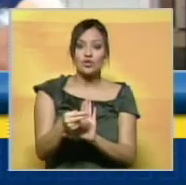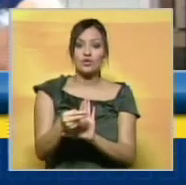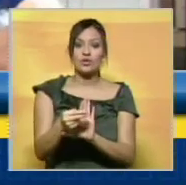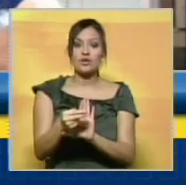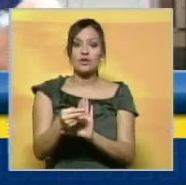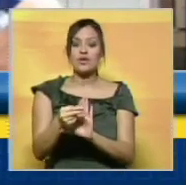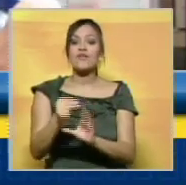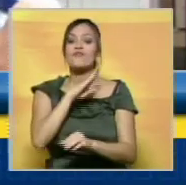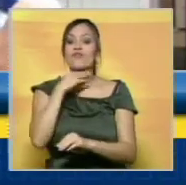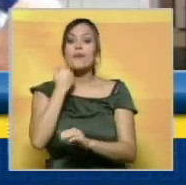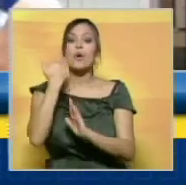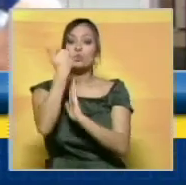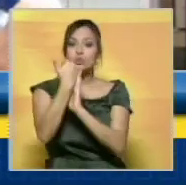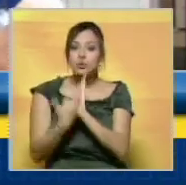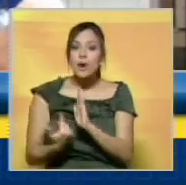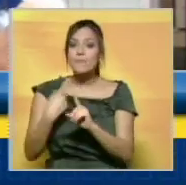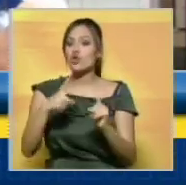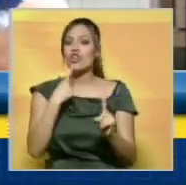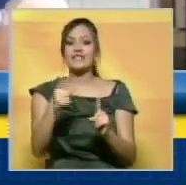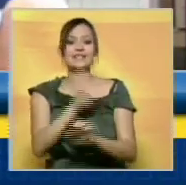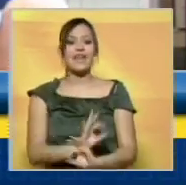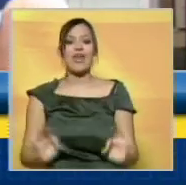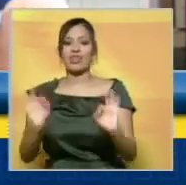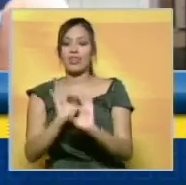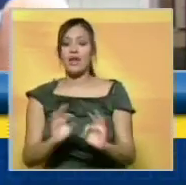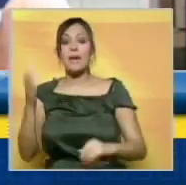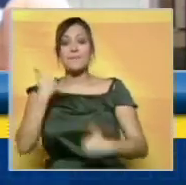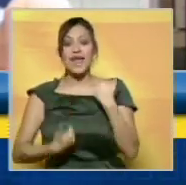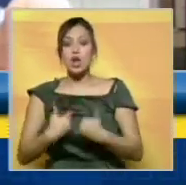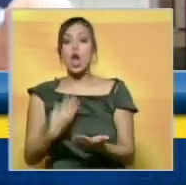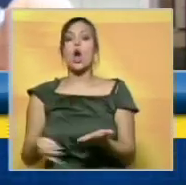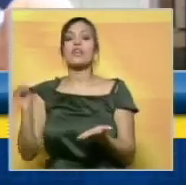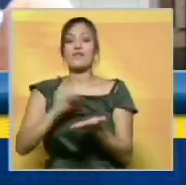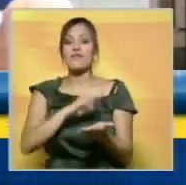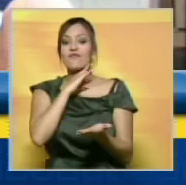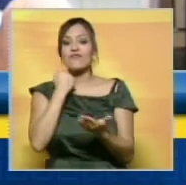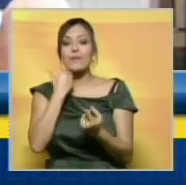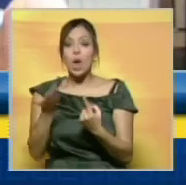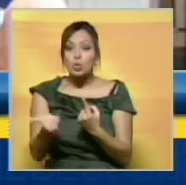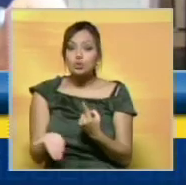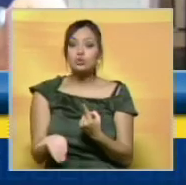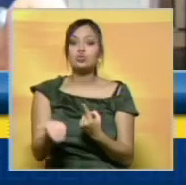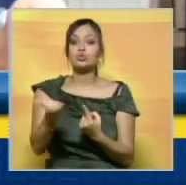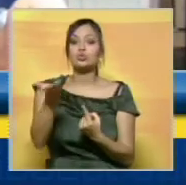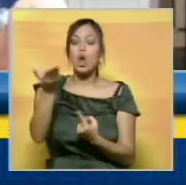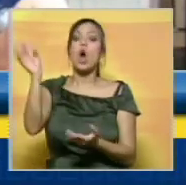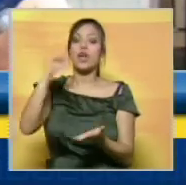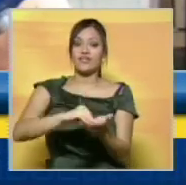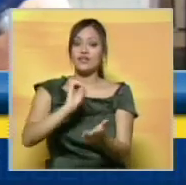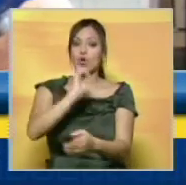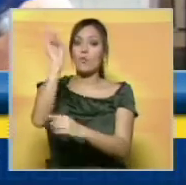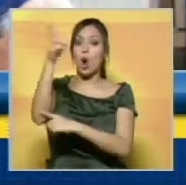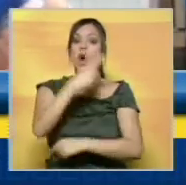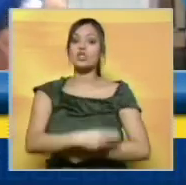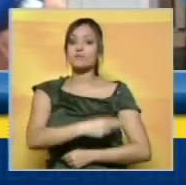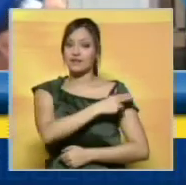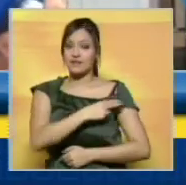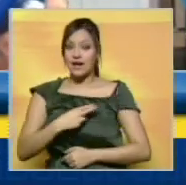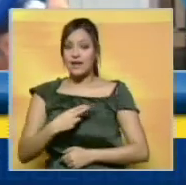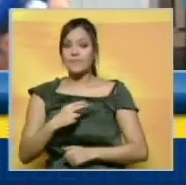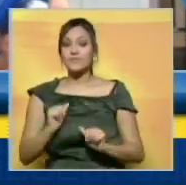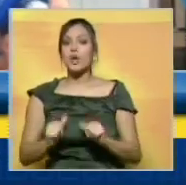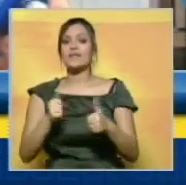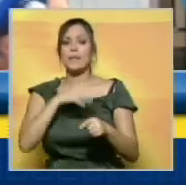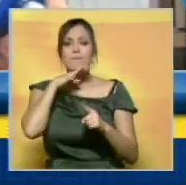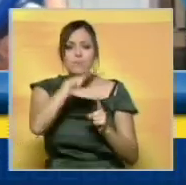se le bajó la fiebre pero no dijeron más nada y el miércoles le volvió a subir la fiebre. Ahí se llevó para el hospital. Cuando empezó